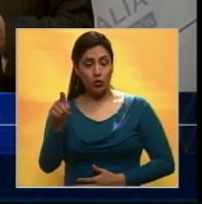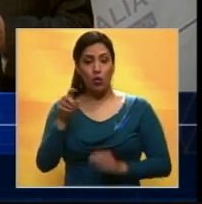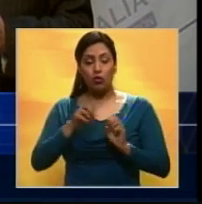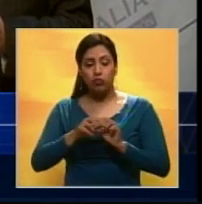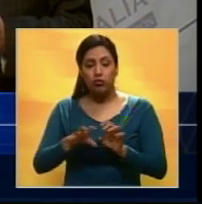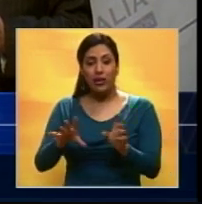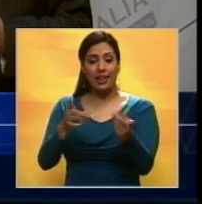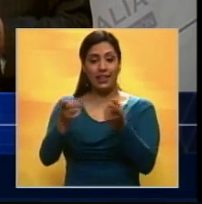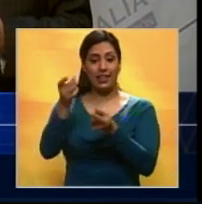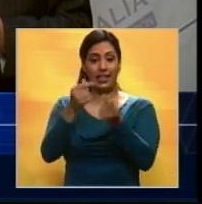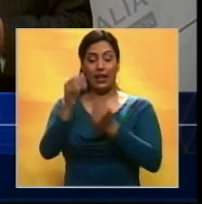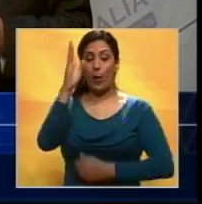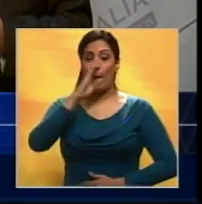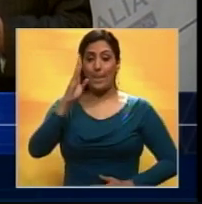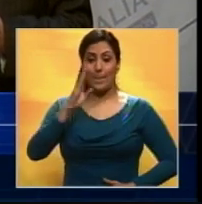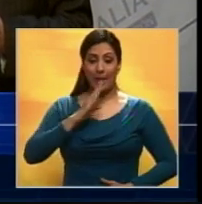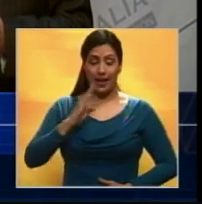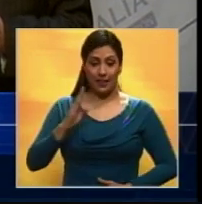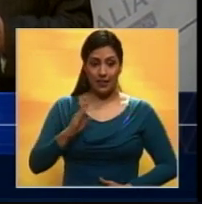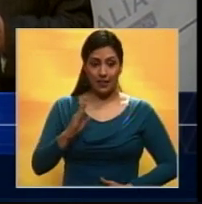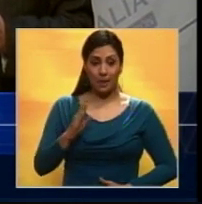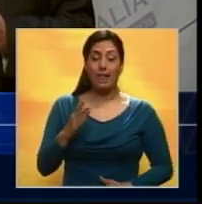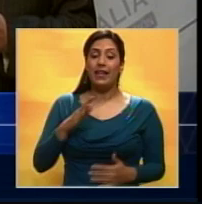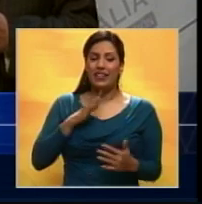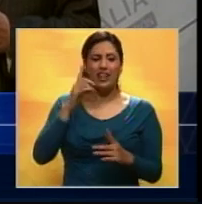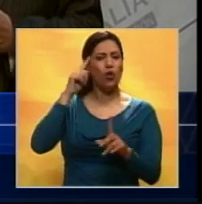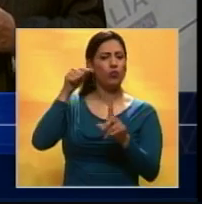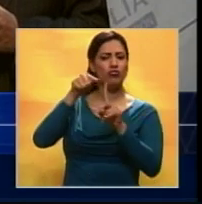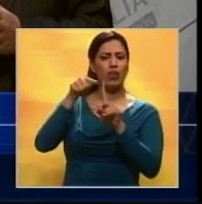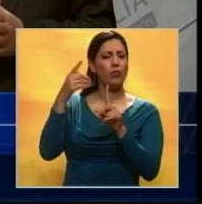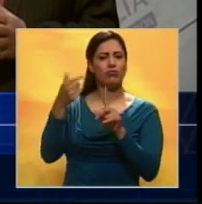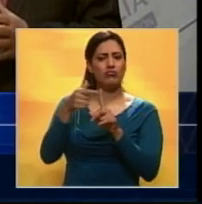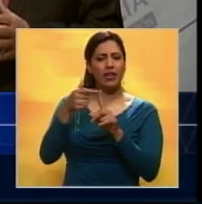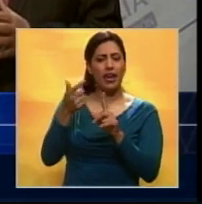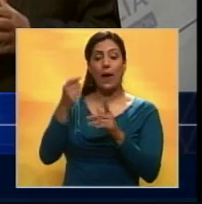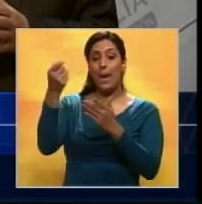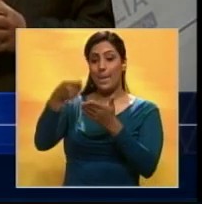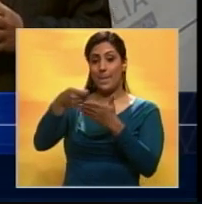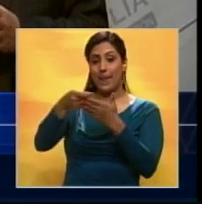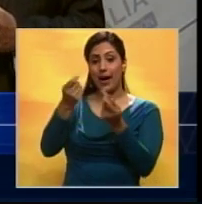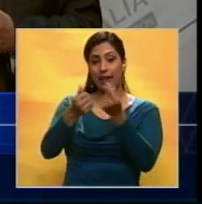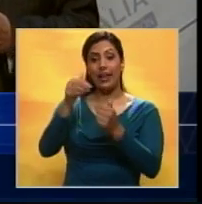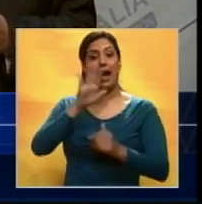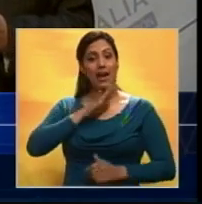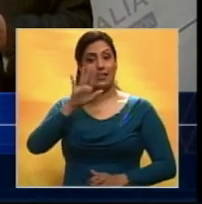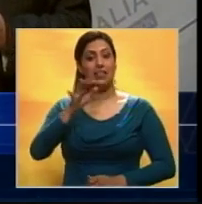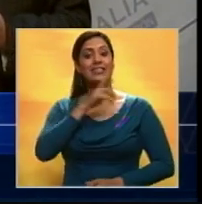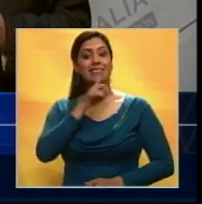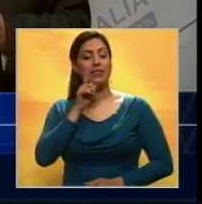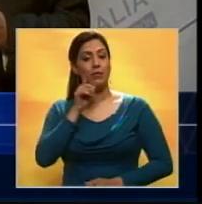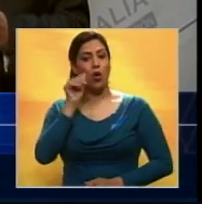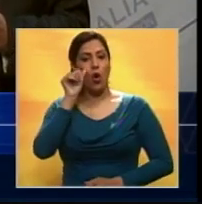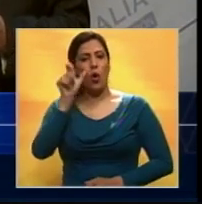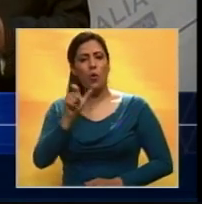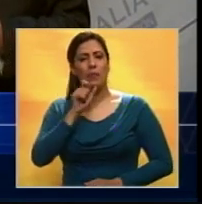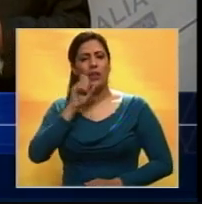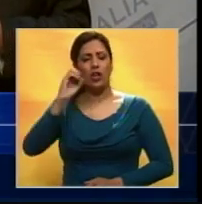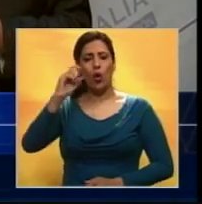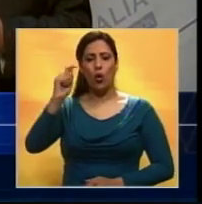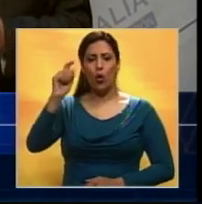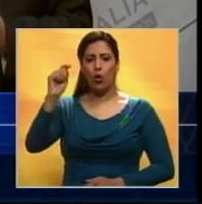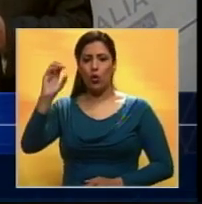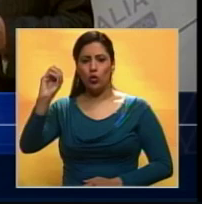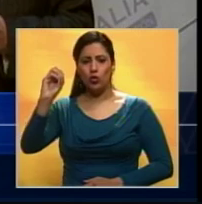flujos financieros desde Brasil y que tendrían como propósito ser monetizados, según el dicho del señor Otto